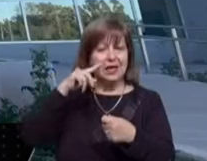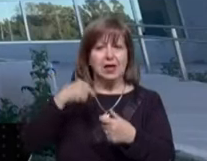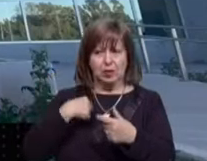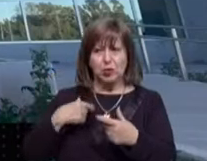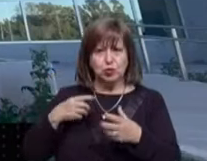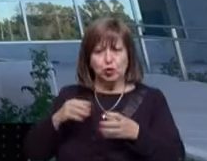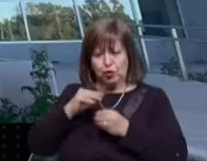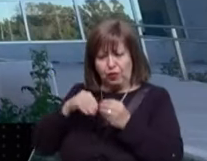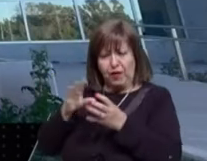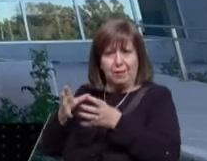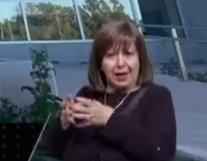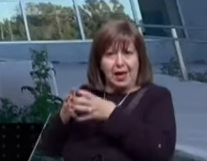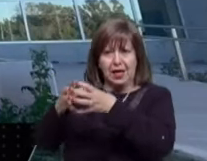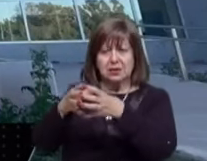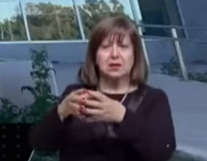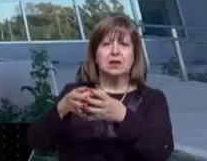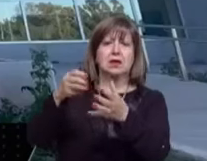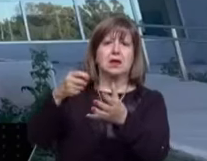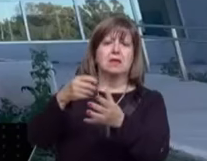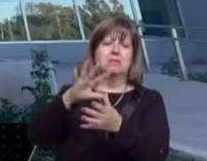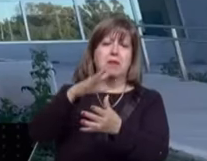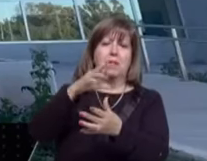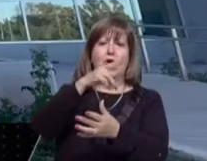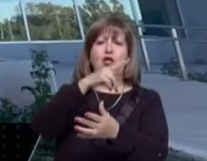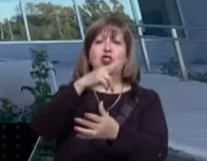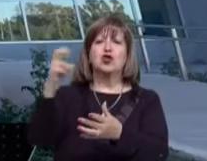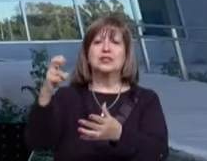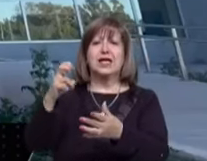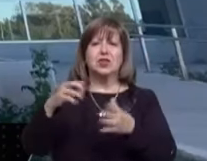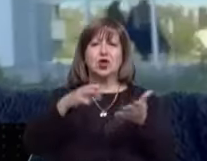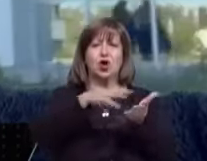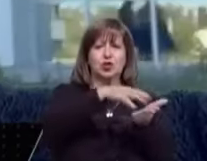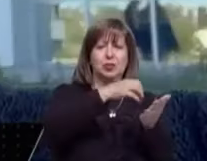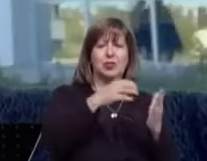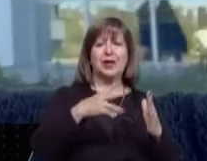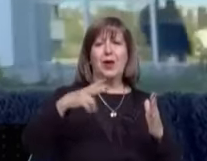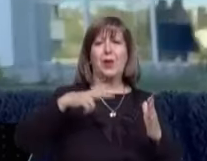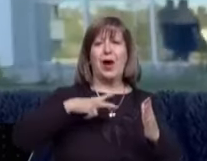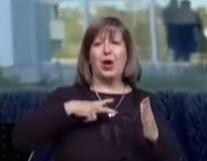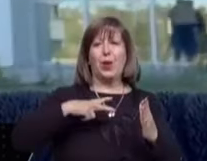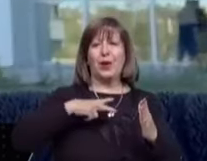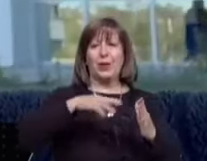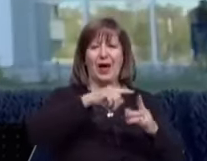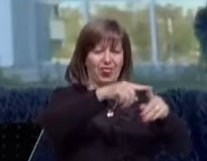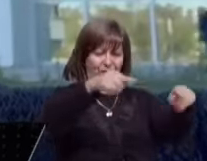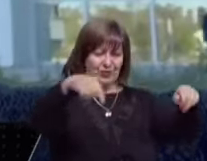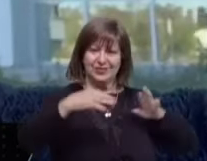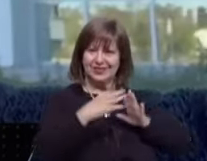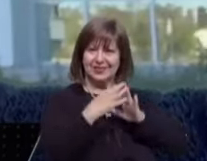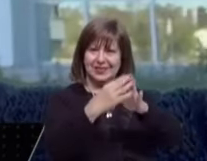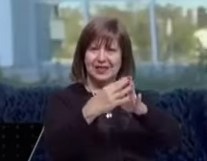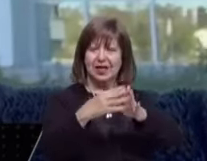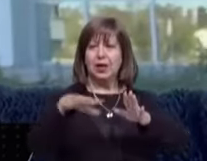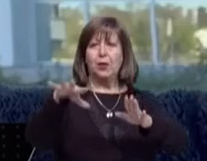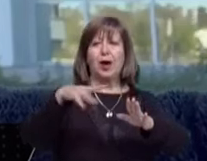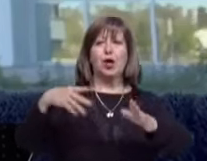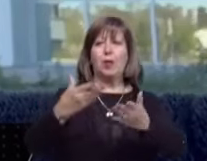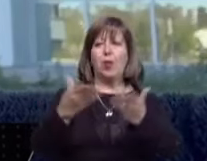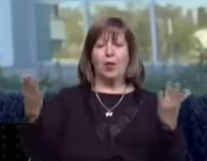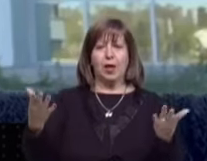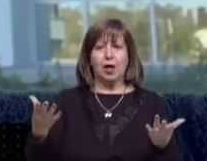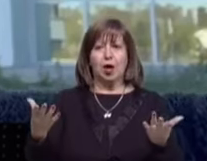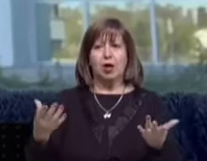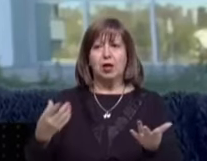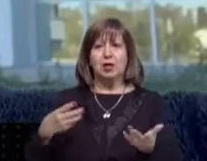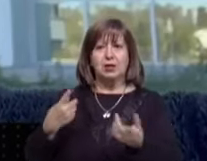dinero entre todos los propietarios que son más de 200 lotes entre un barrio privado y un barrio público y